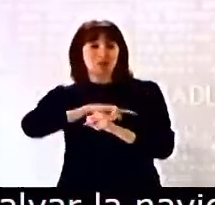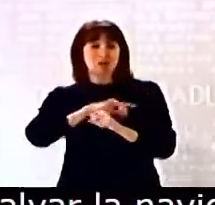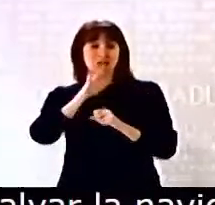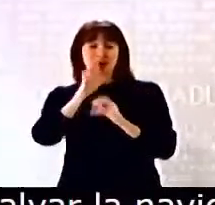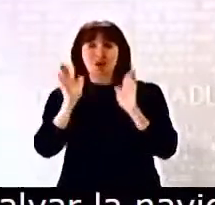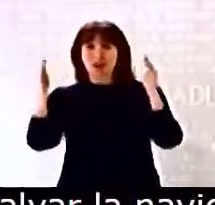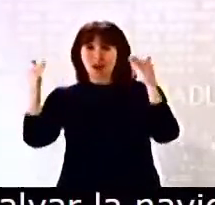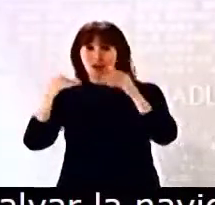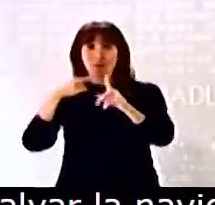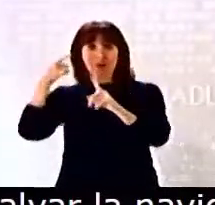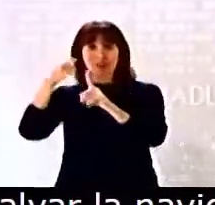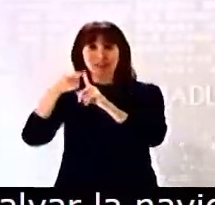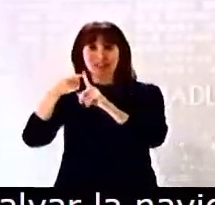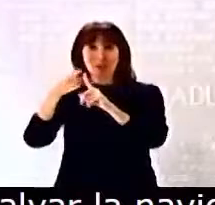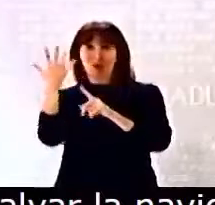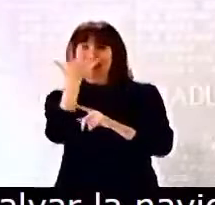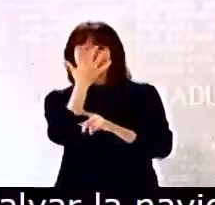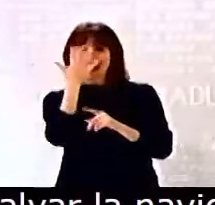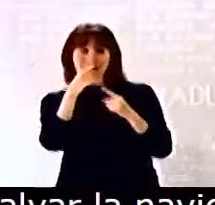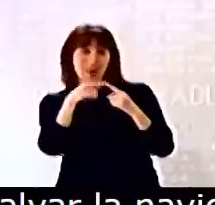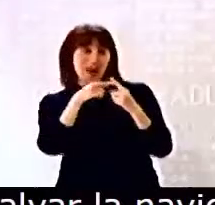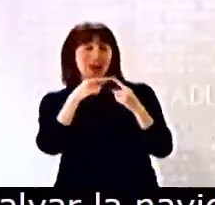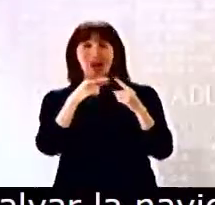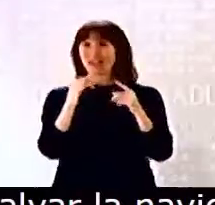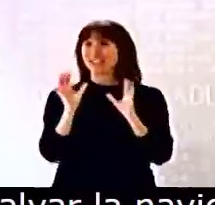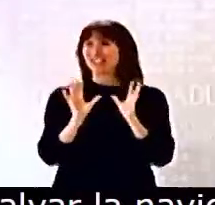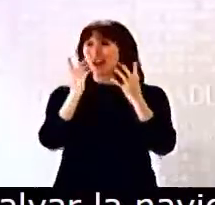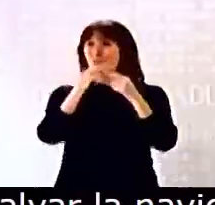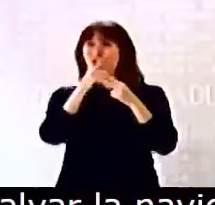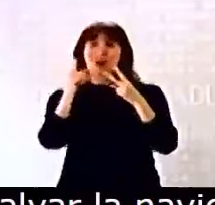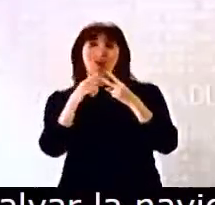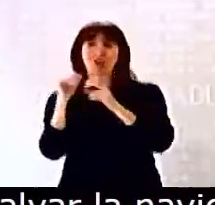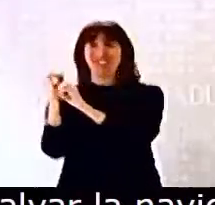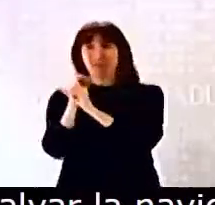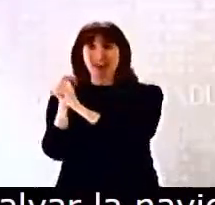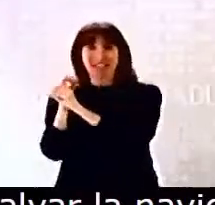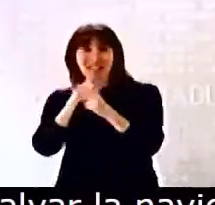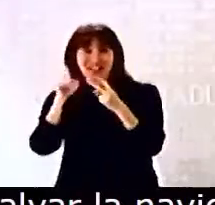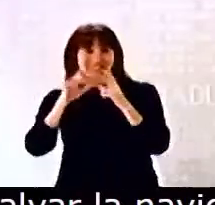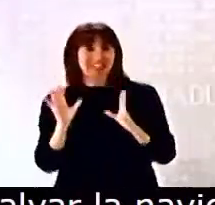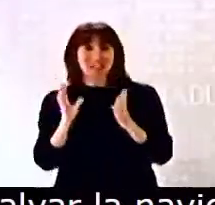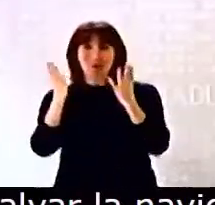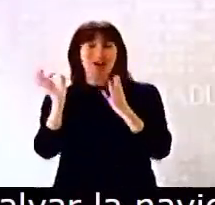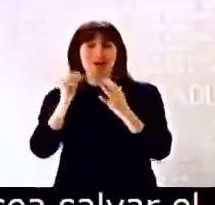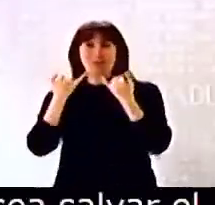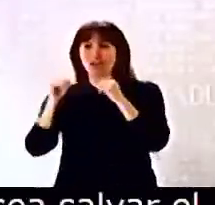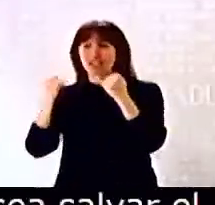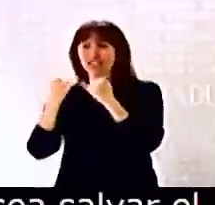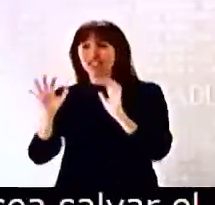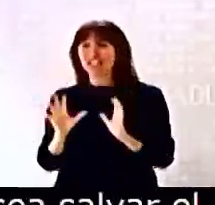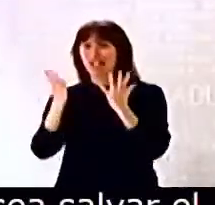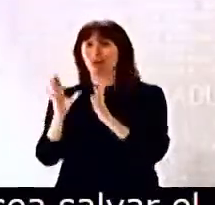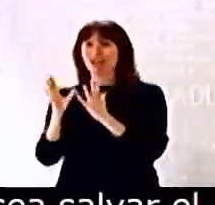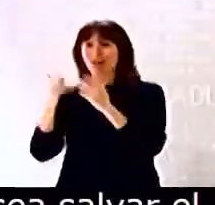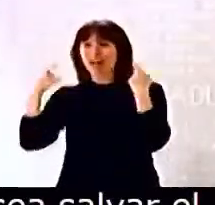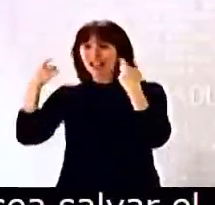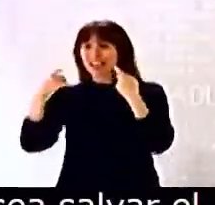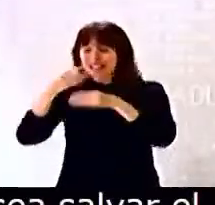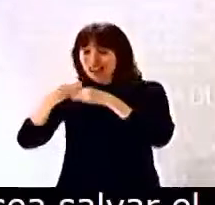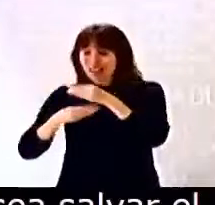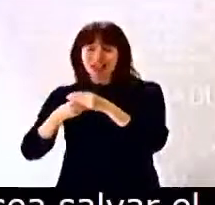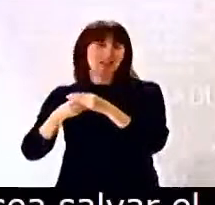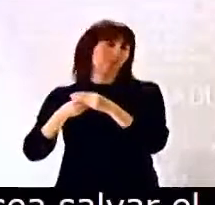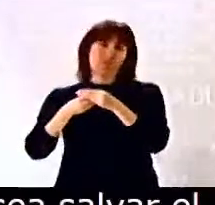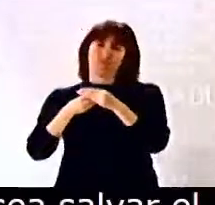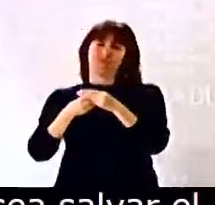sea salvar el Carnaval, salvar la Semana Santa o salvar cualquier festividad. Mire, lo